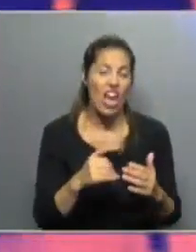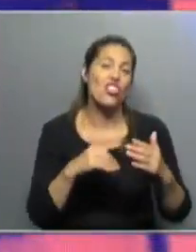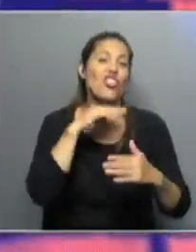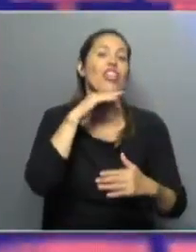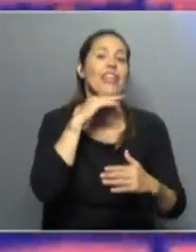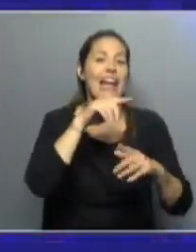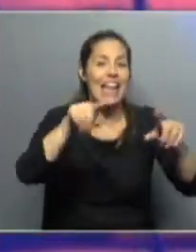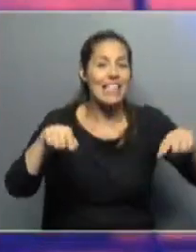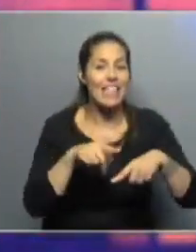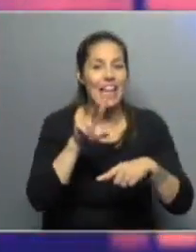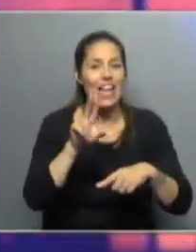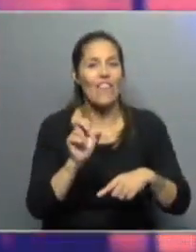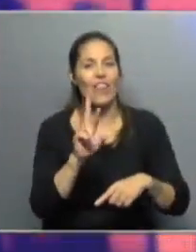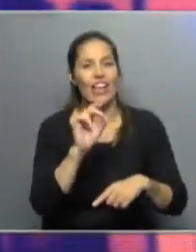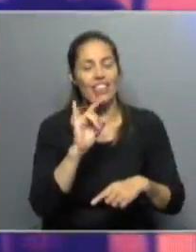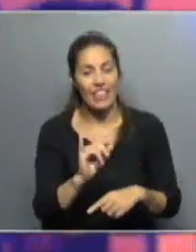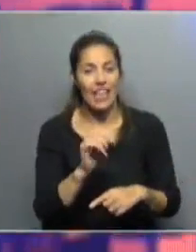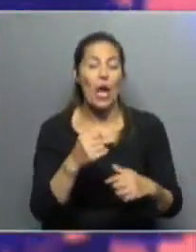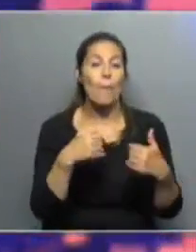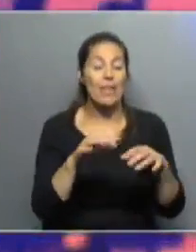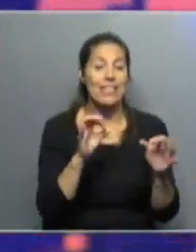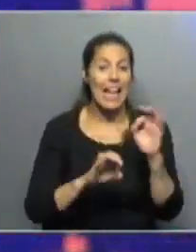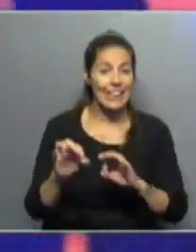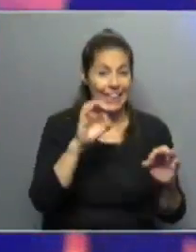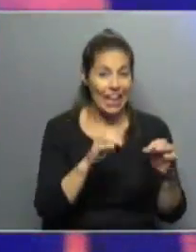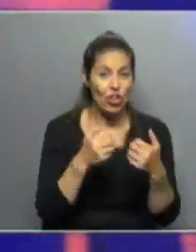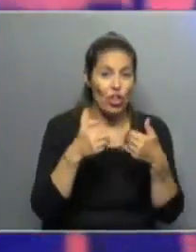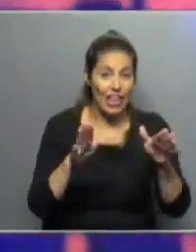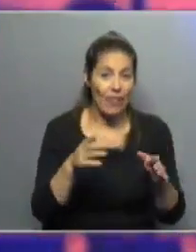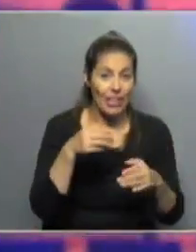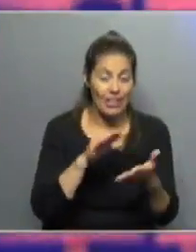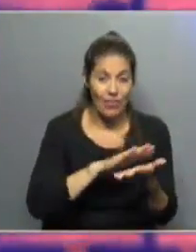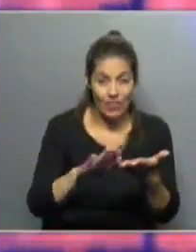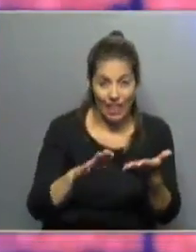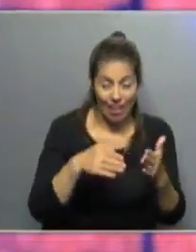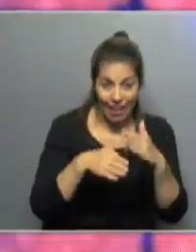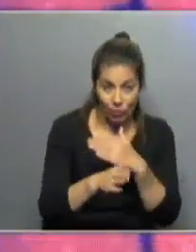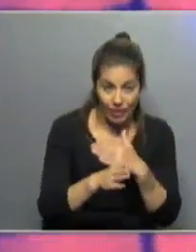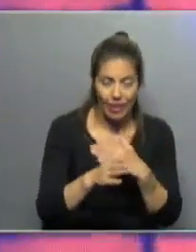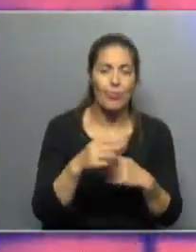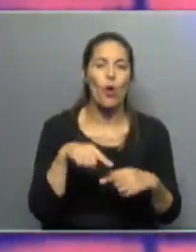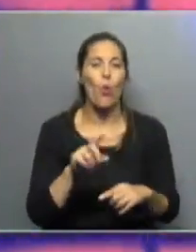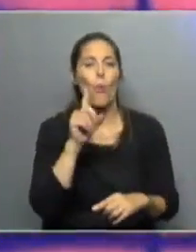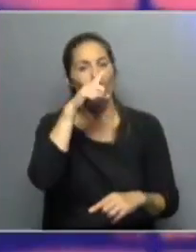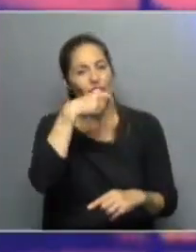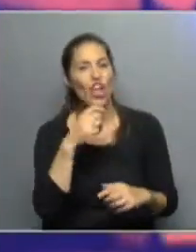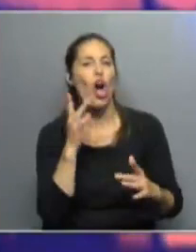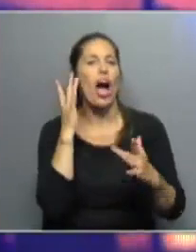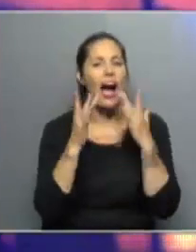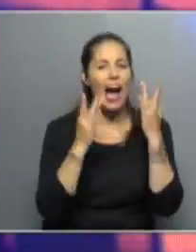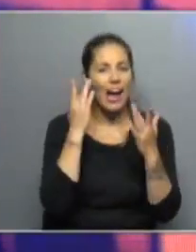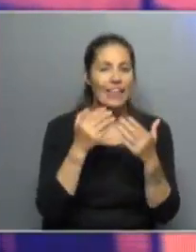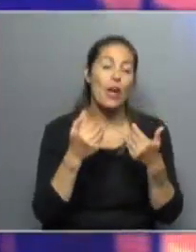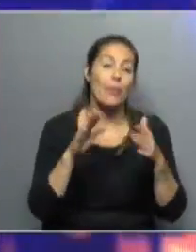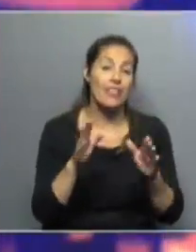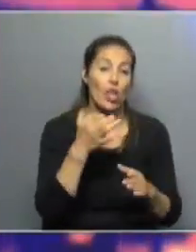momento y empieza la función de Frida Kahlo, Viva la Vida, que abre este festival de entrada gratuita, por cierto. Un Montevideo de las Artes que,